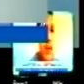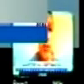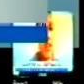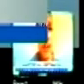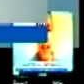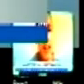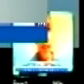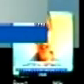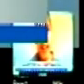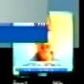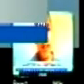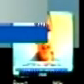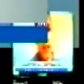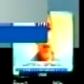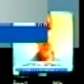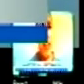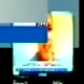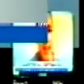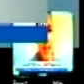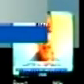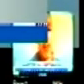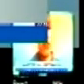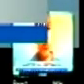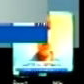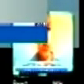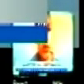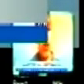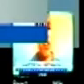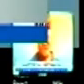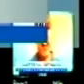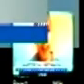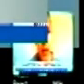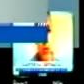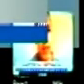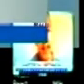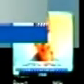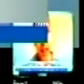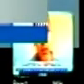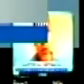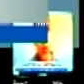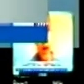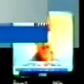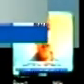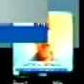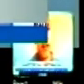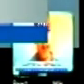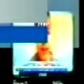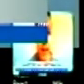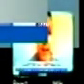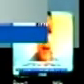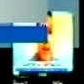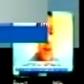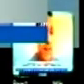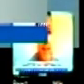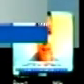perros, que no estén en el jardín, tienen que estar encerrados, que no estén en terrazas, sueltos no, ni atados. Encerrados en un lugar